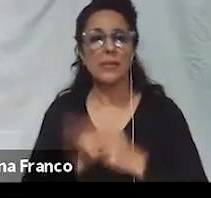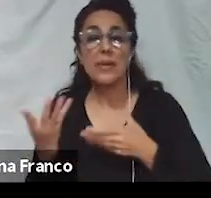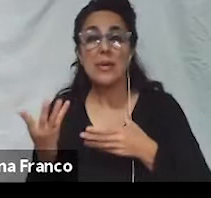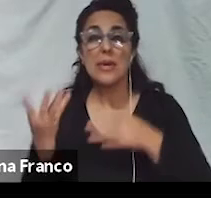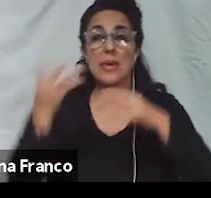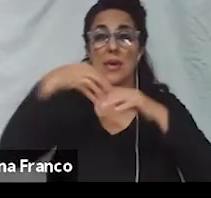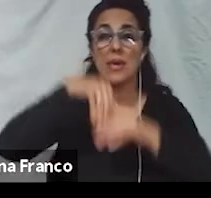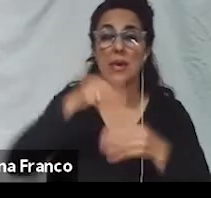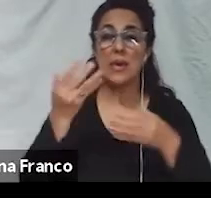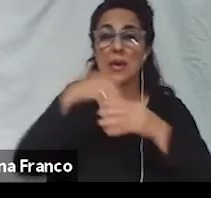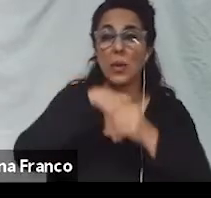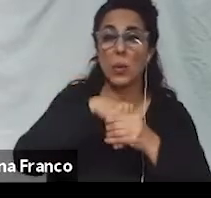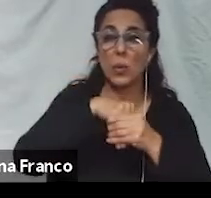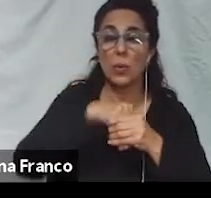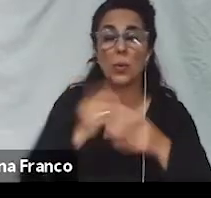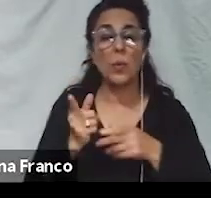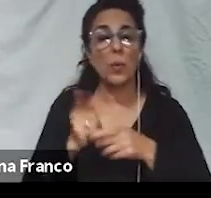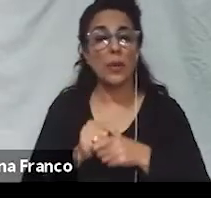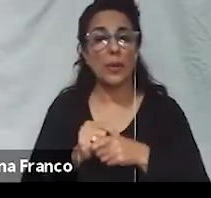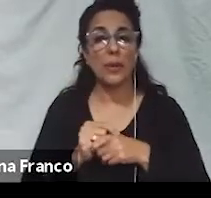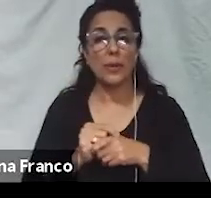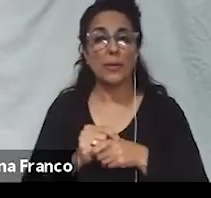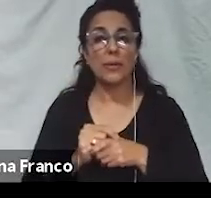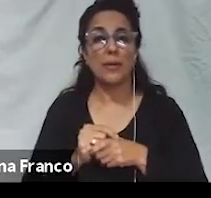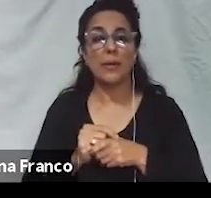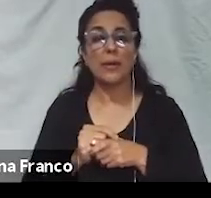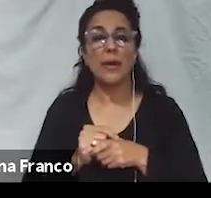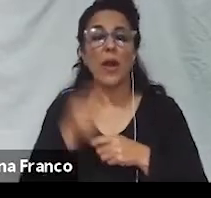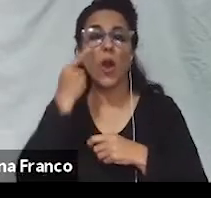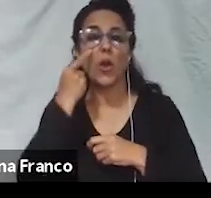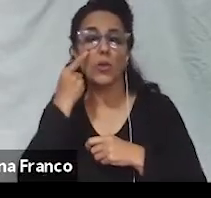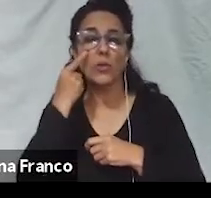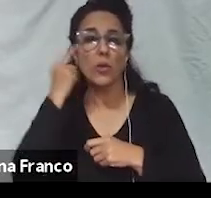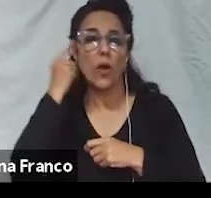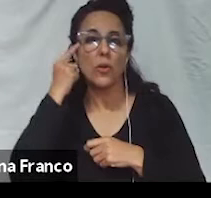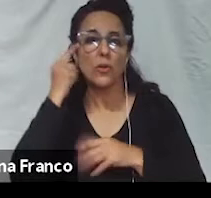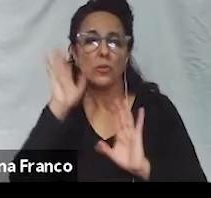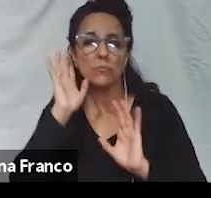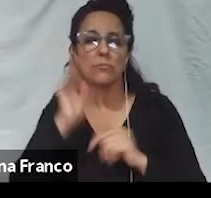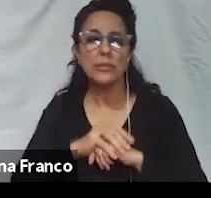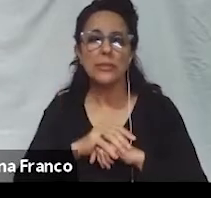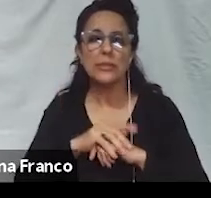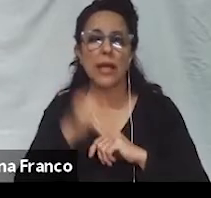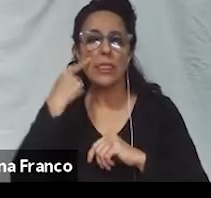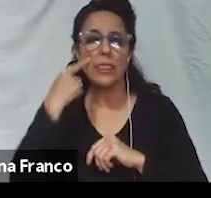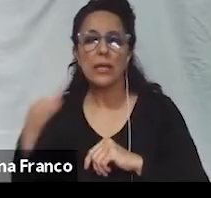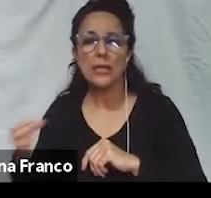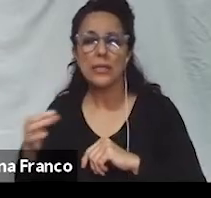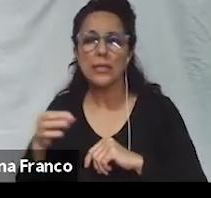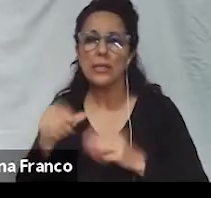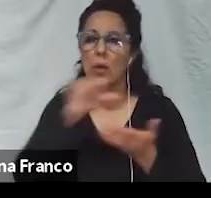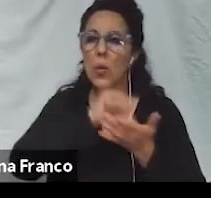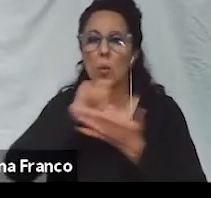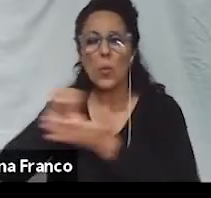nuestro background, digamos, en nuestros conocimientos como tester, porque acuérdense que los sitios,